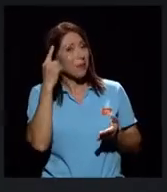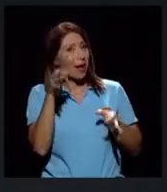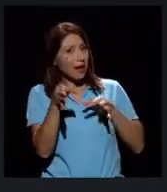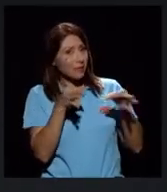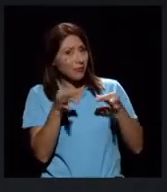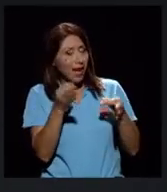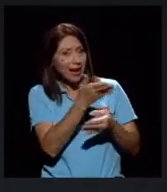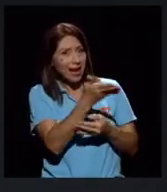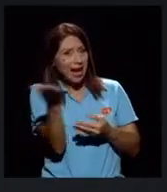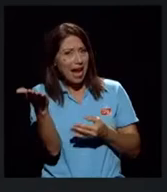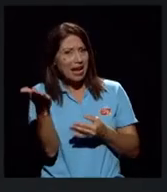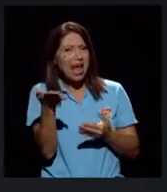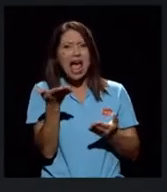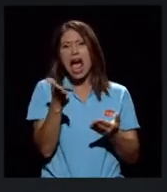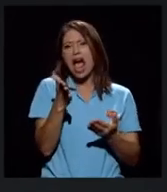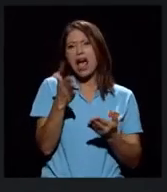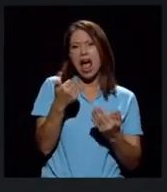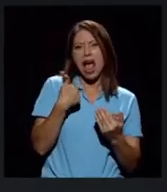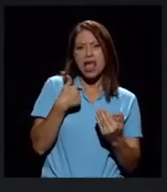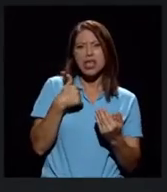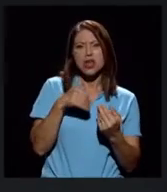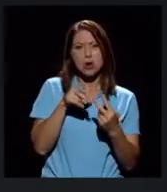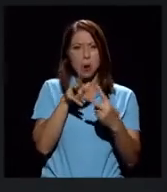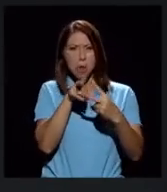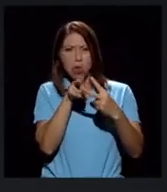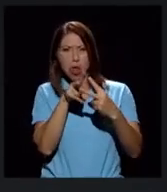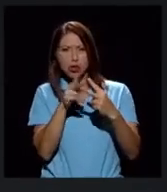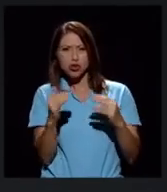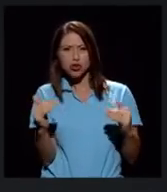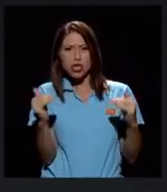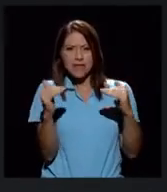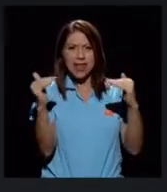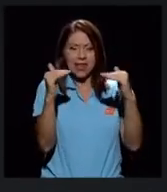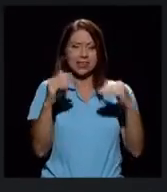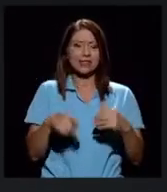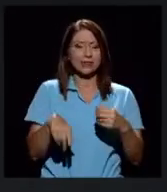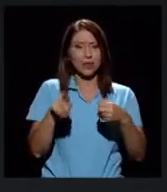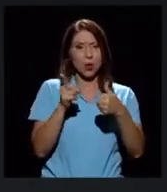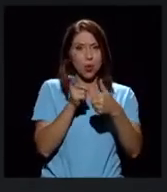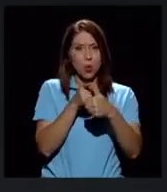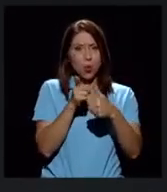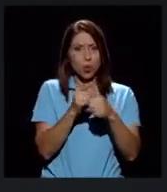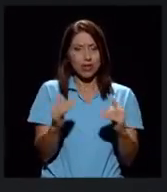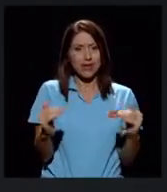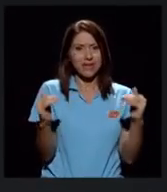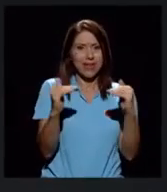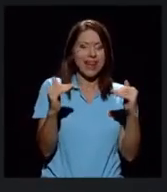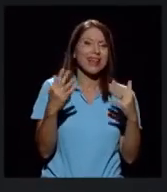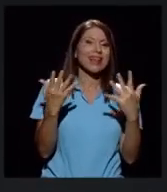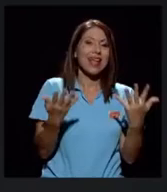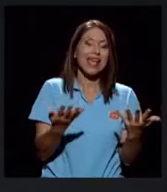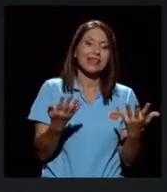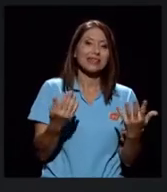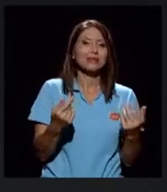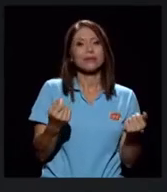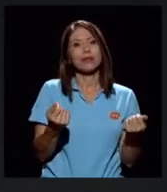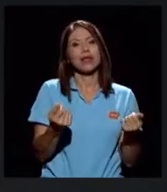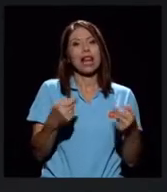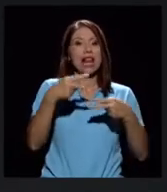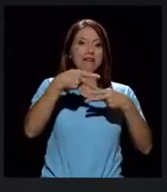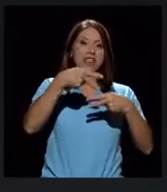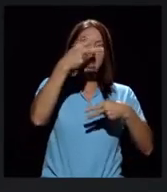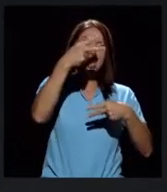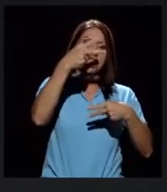hay como dos niveles y esta es una simplificación y uno es la ventanilla y entonces ahí es donde la gente